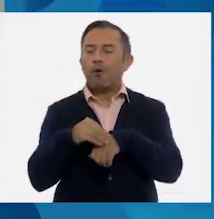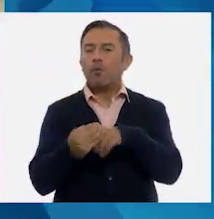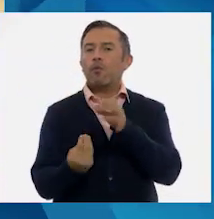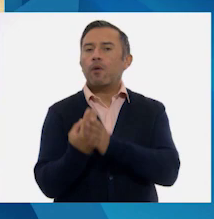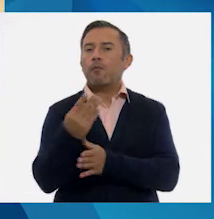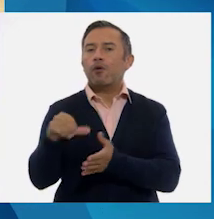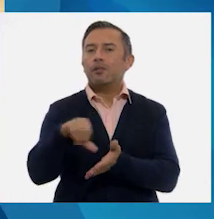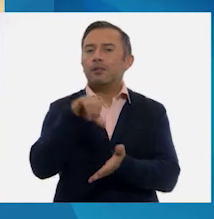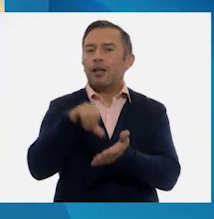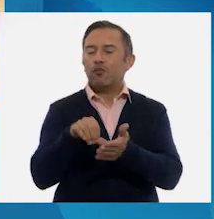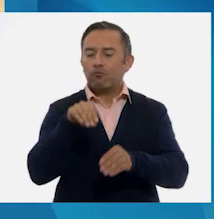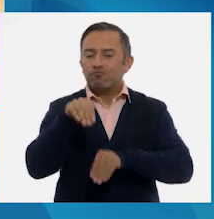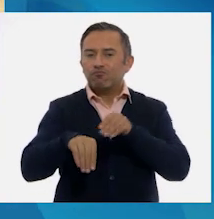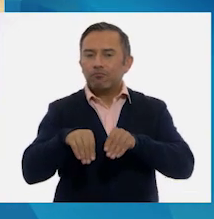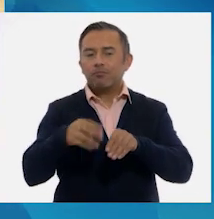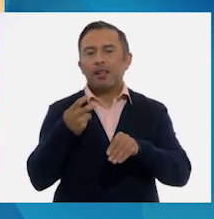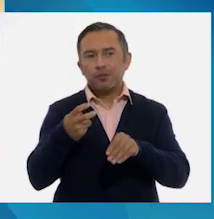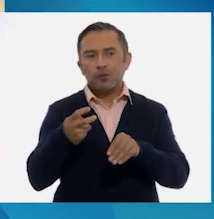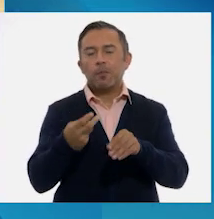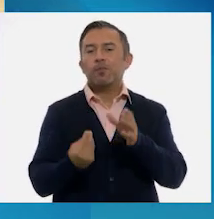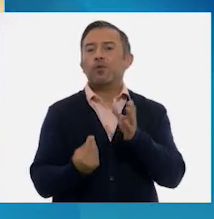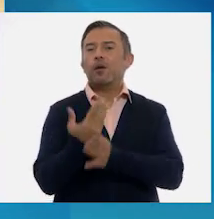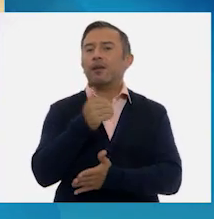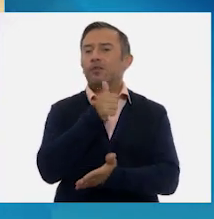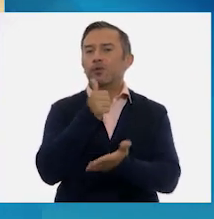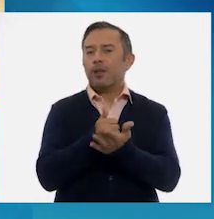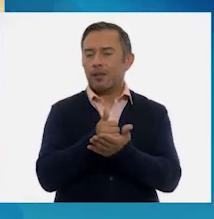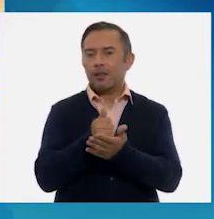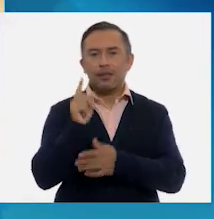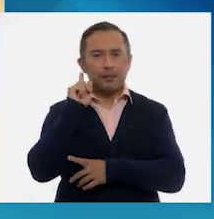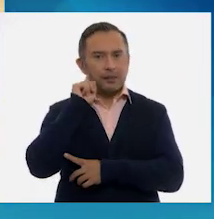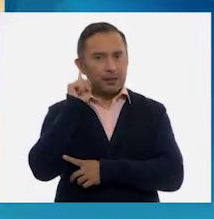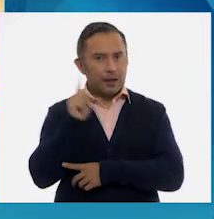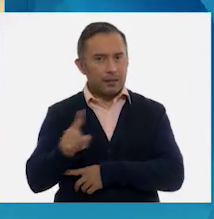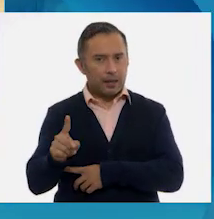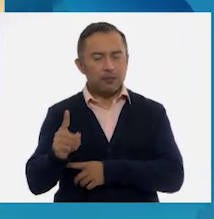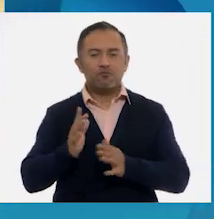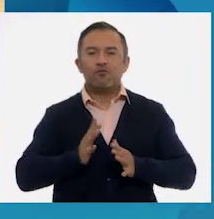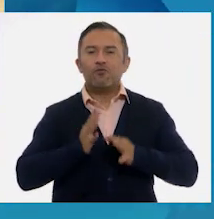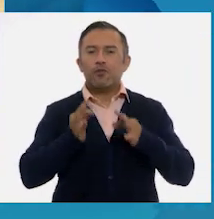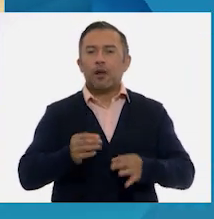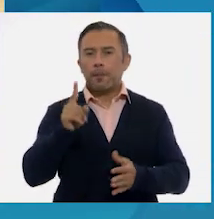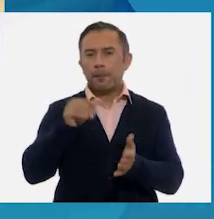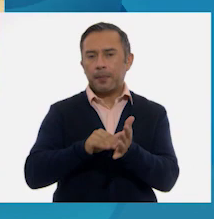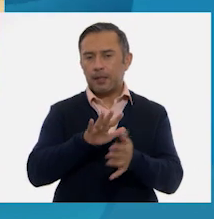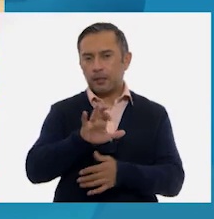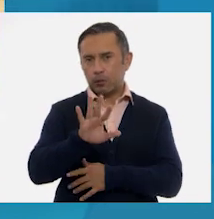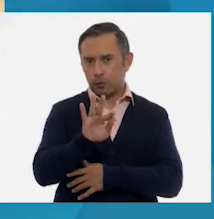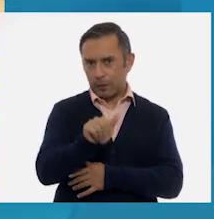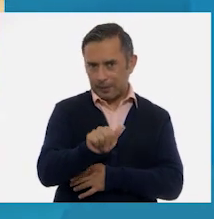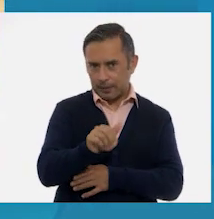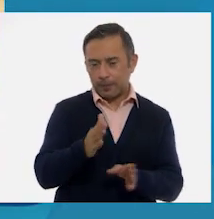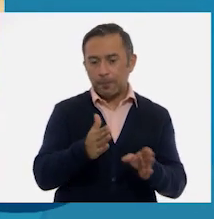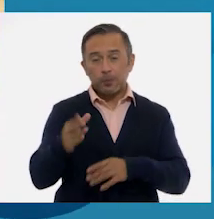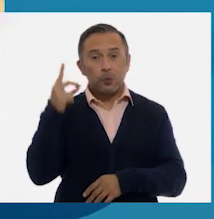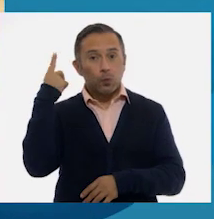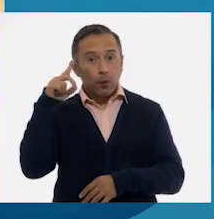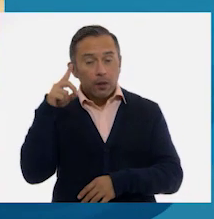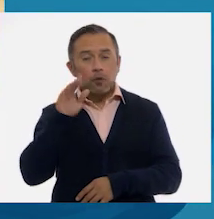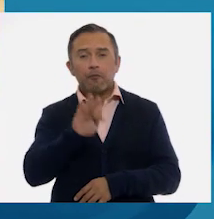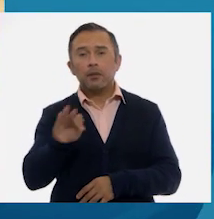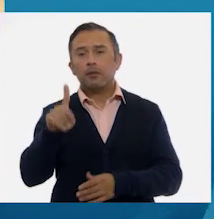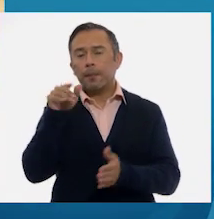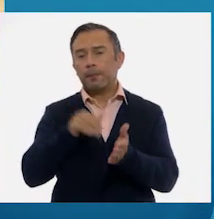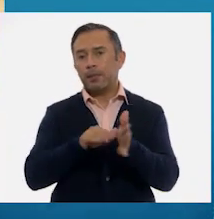fue como nacieron las ciudades de Zacatecas en 1546, Durango en